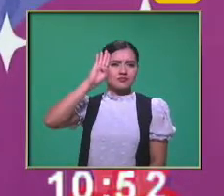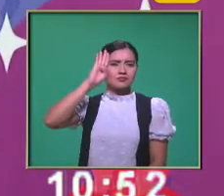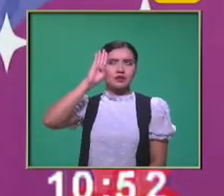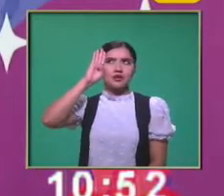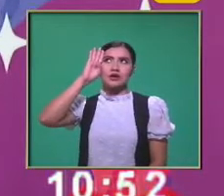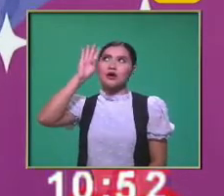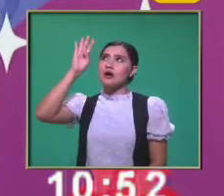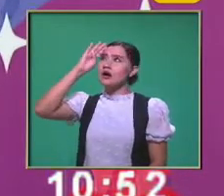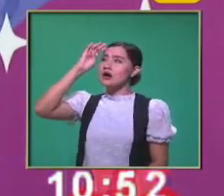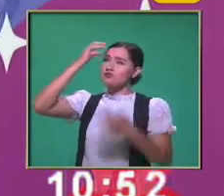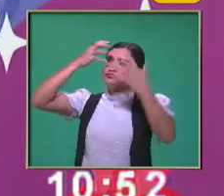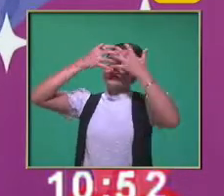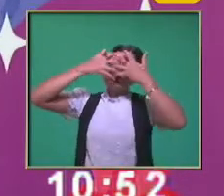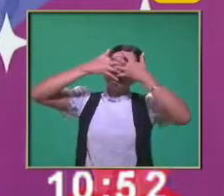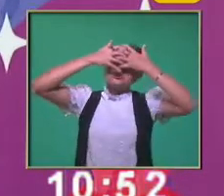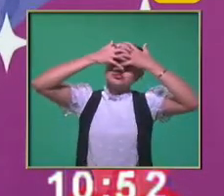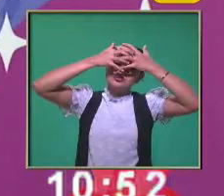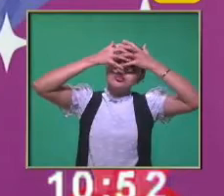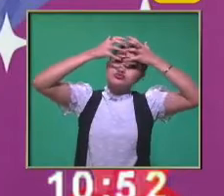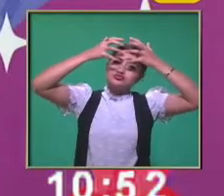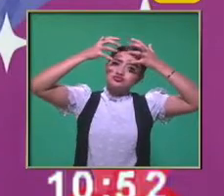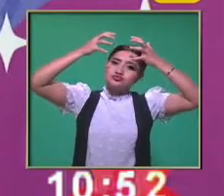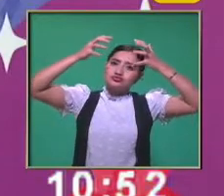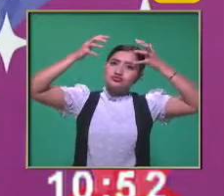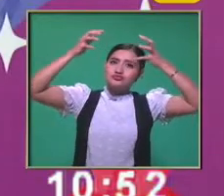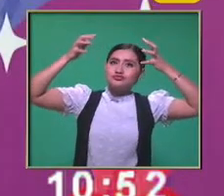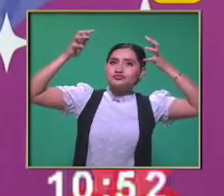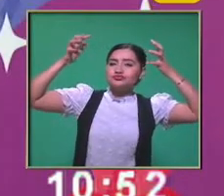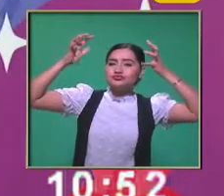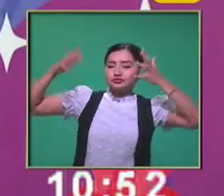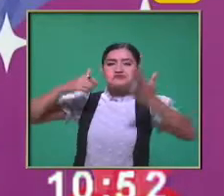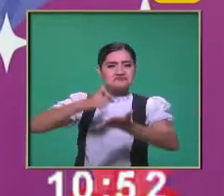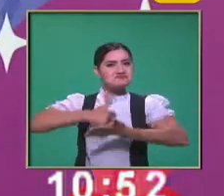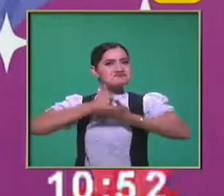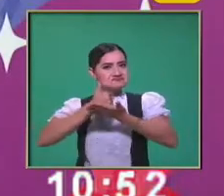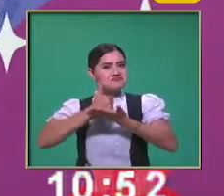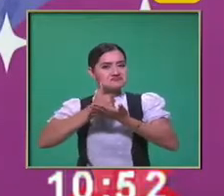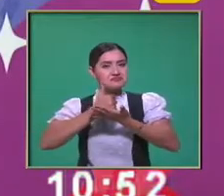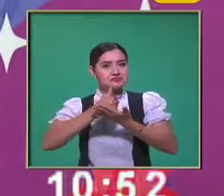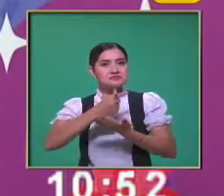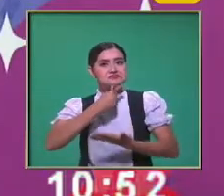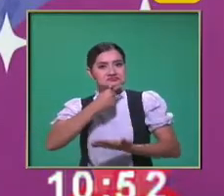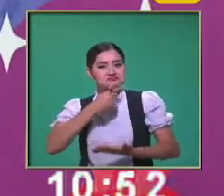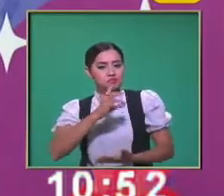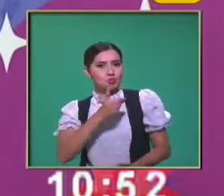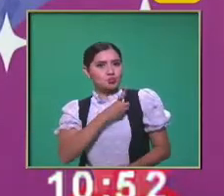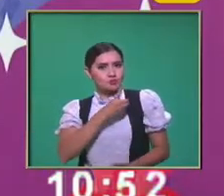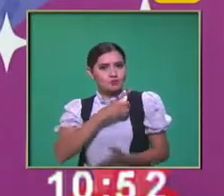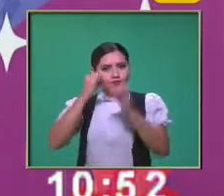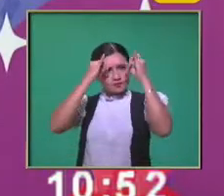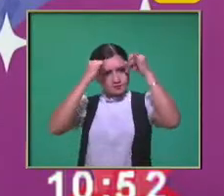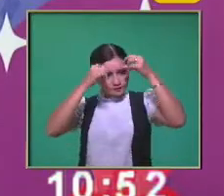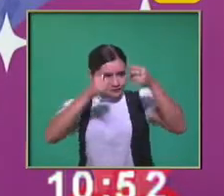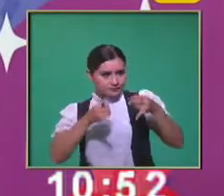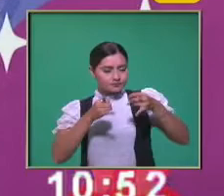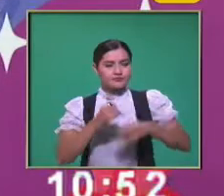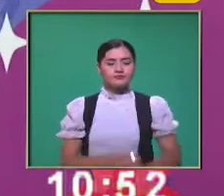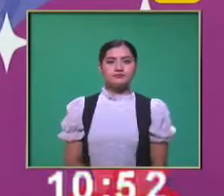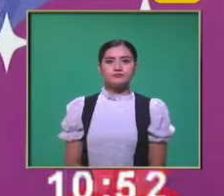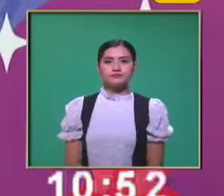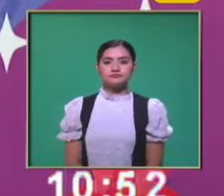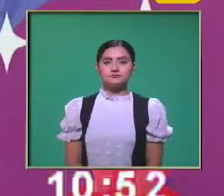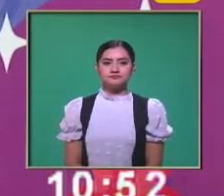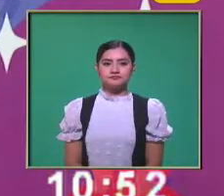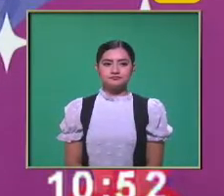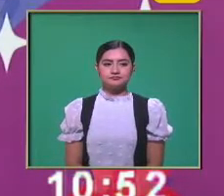eso también es importante, como parece que no, pero estos juegos sencillos ayudan a que, pues, a que construya y reconstruya su pensamiento. Igual